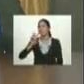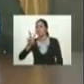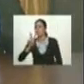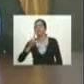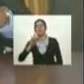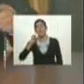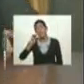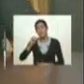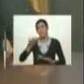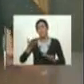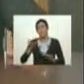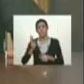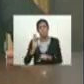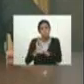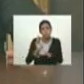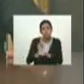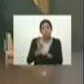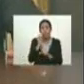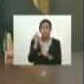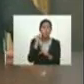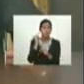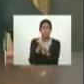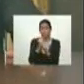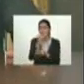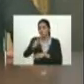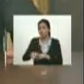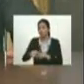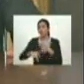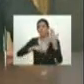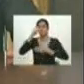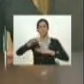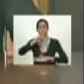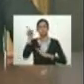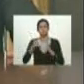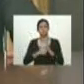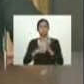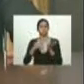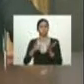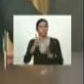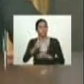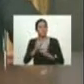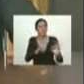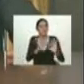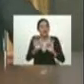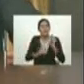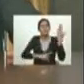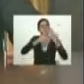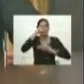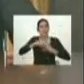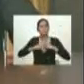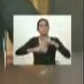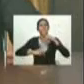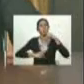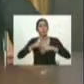trabajadores y a las trabajadoras entre otros planes un plan integral un plan integral